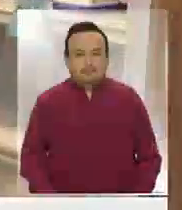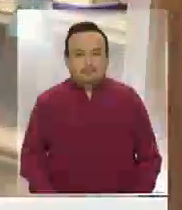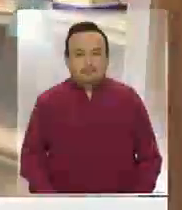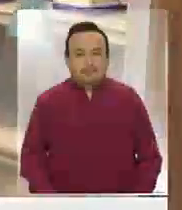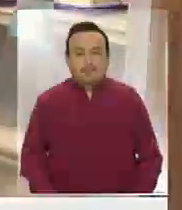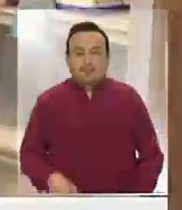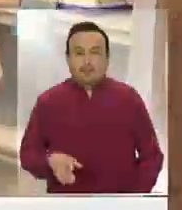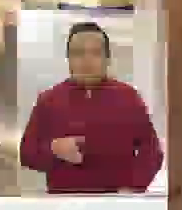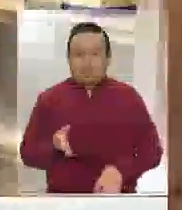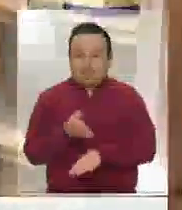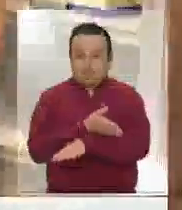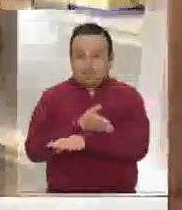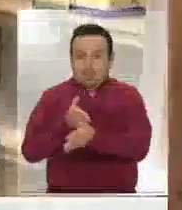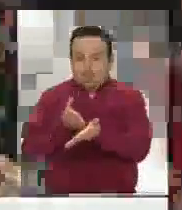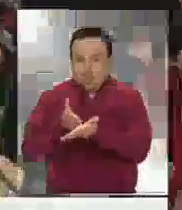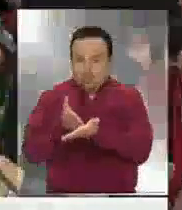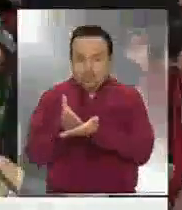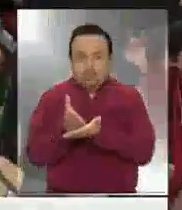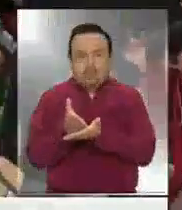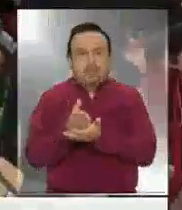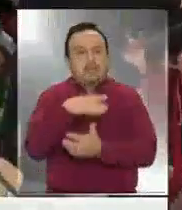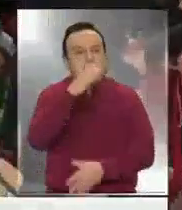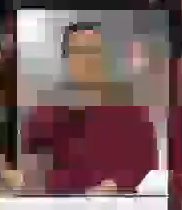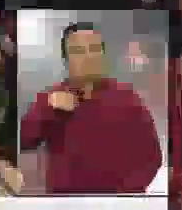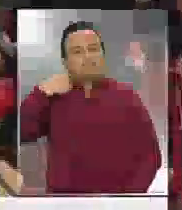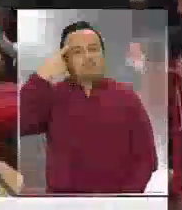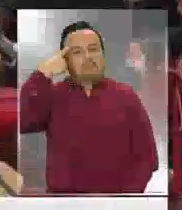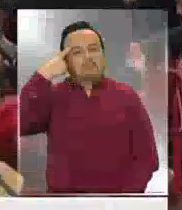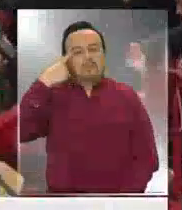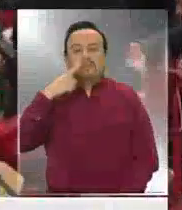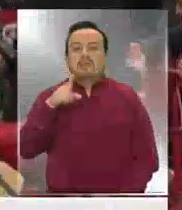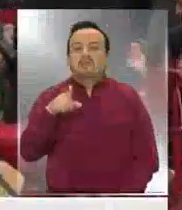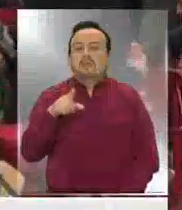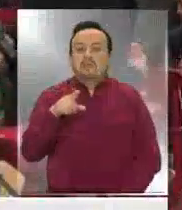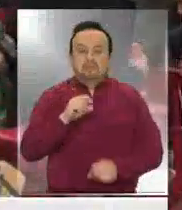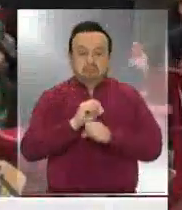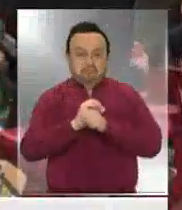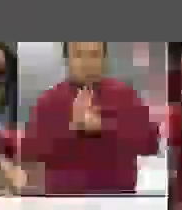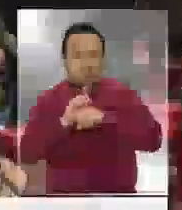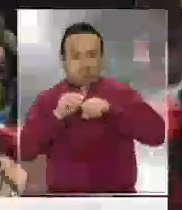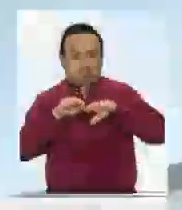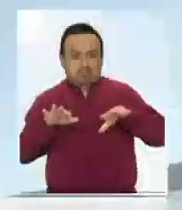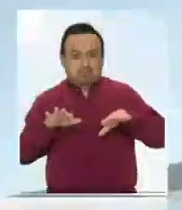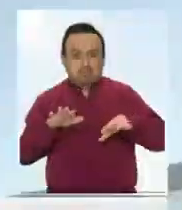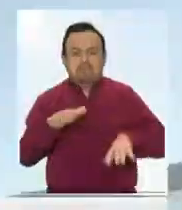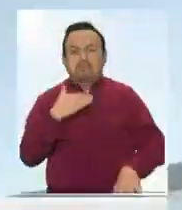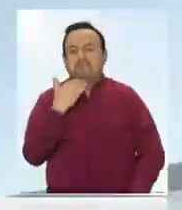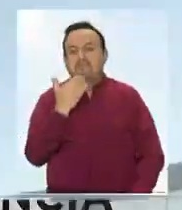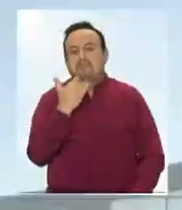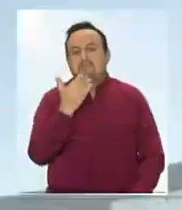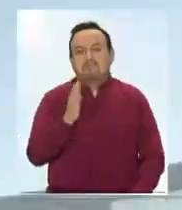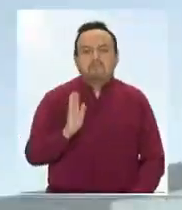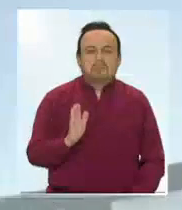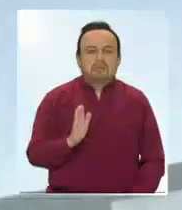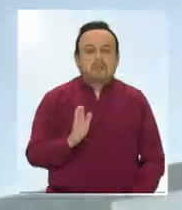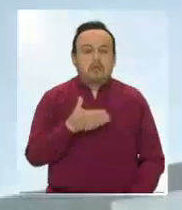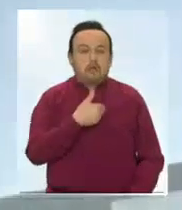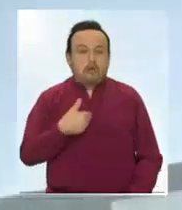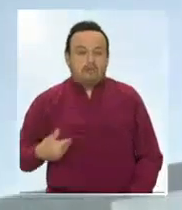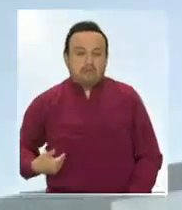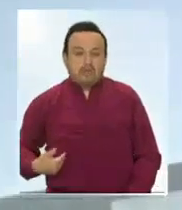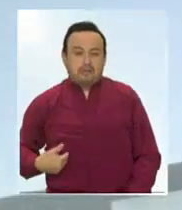Al comienzo, yo creo que la gente se tomó muy poco en serio lo que estaba ocurriendo. Desde el día uno, a nivel